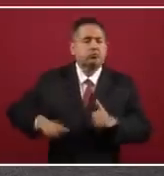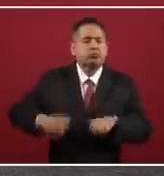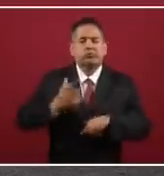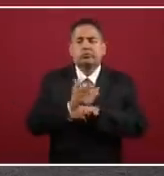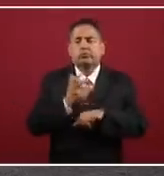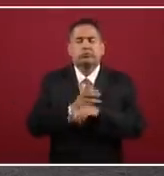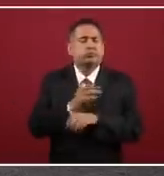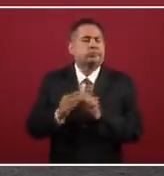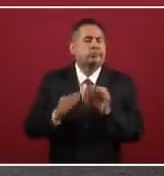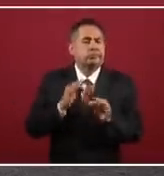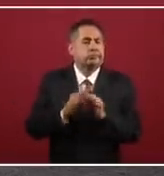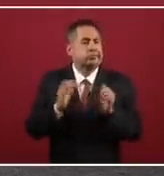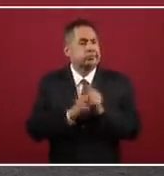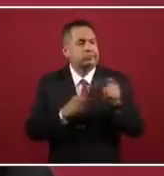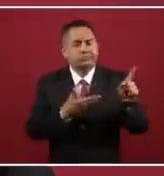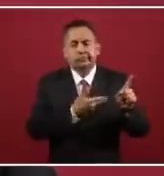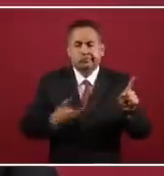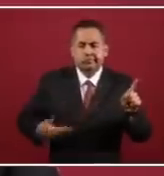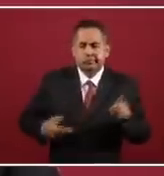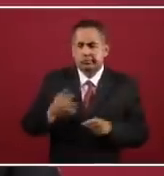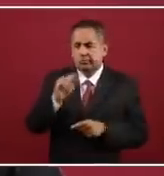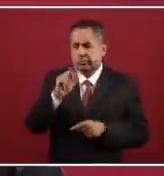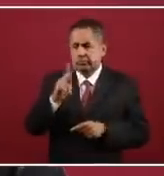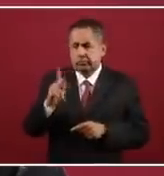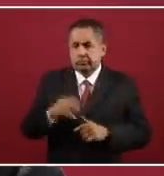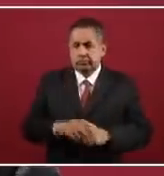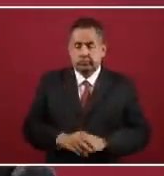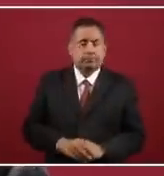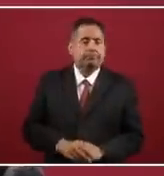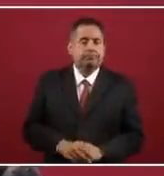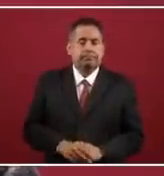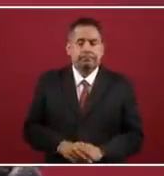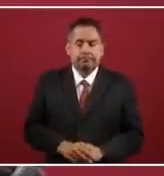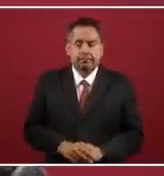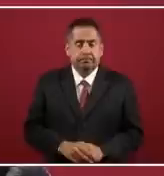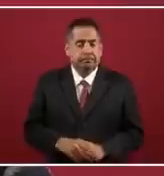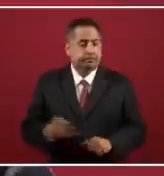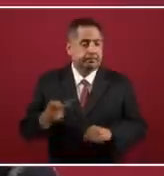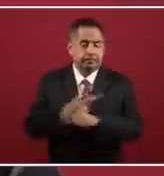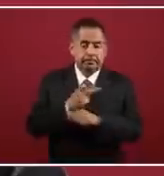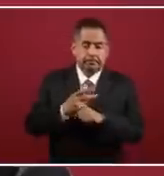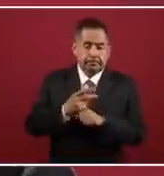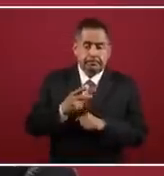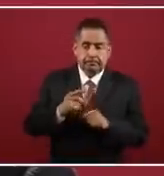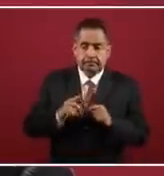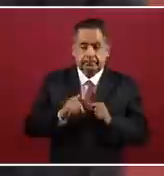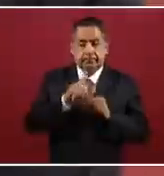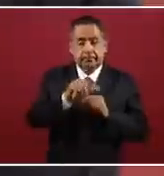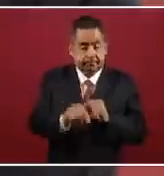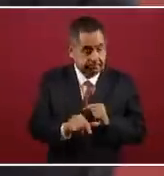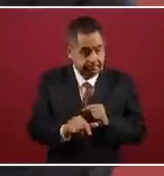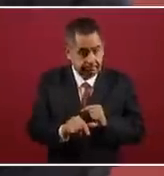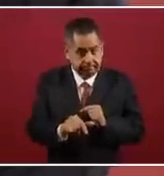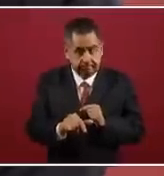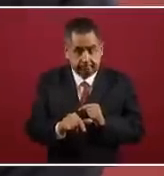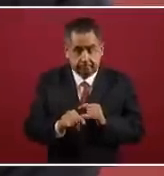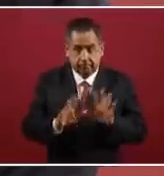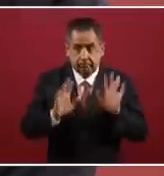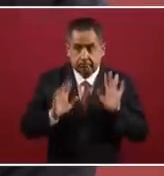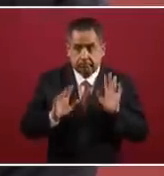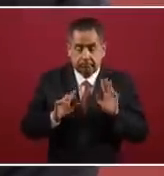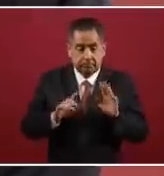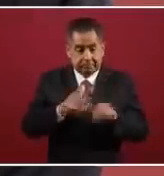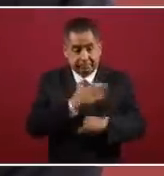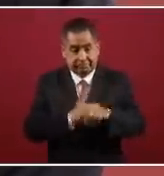Unidos y con el presidente Donald Trump. Ya lo que pasó después, ya más